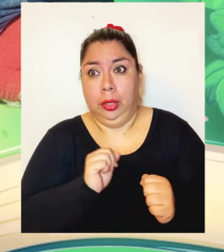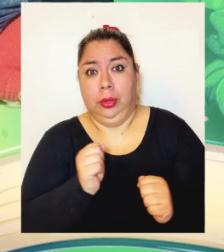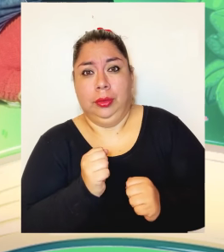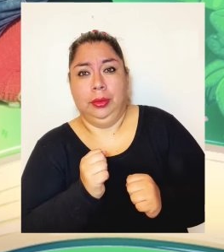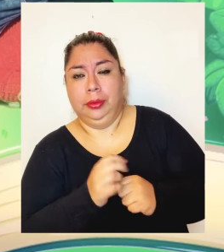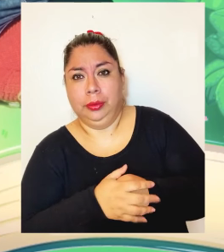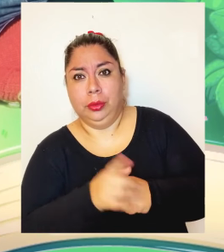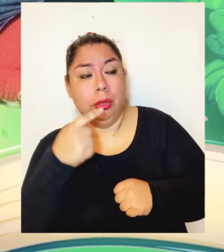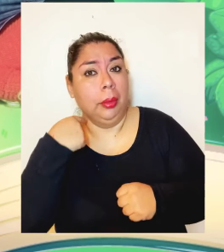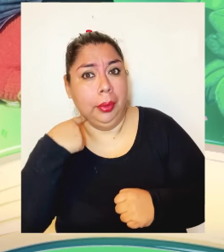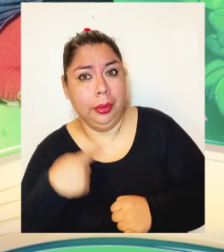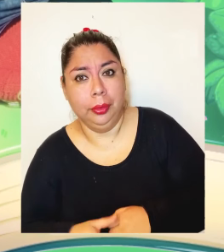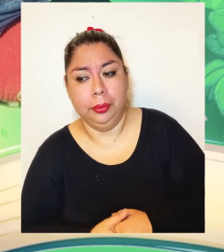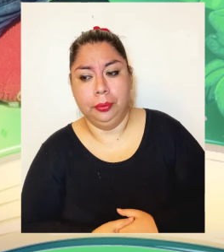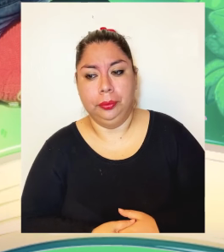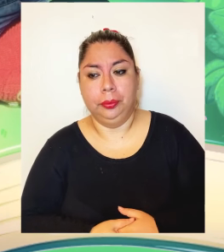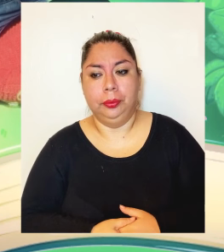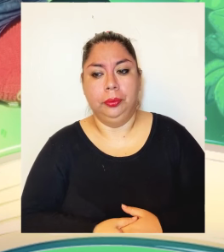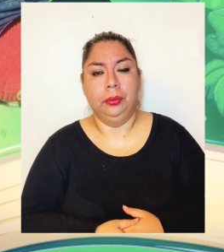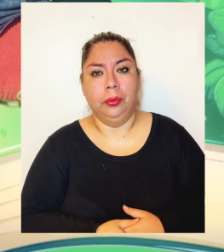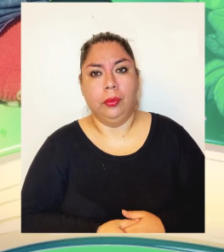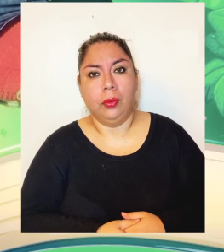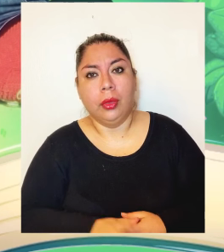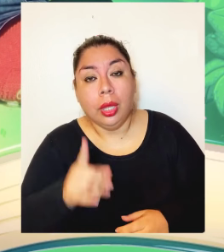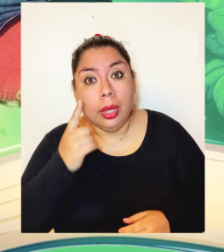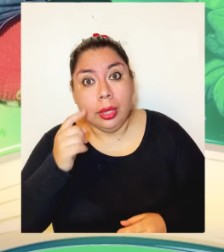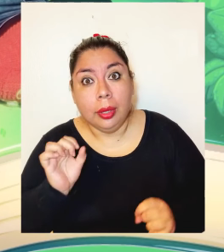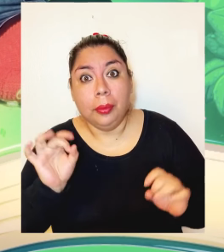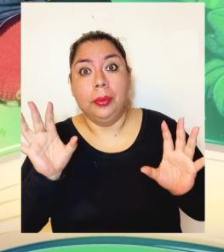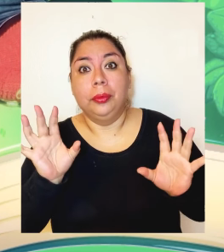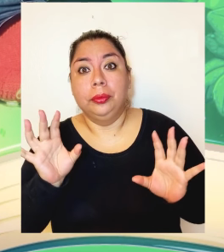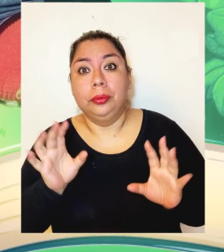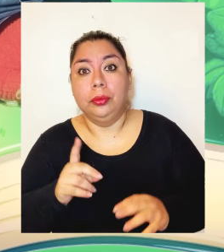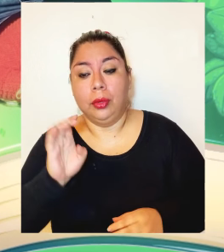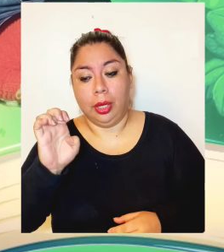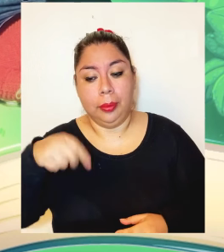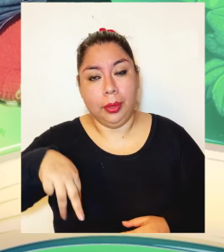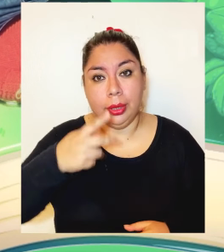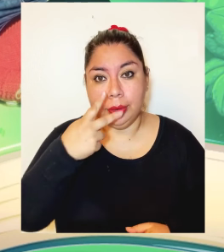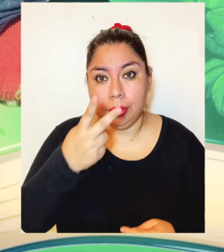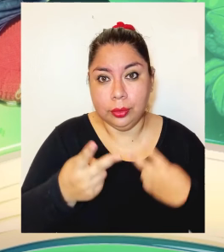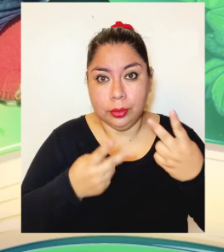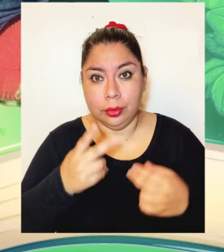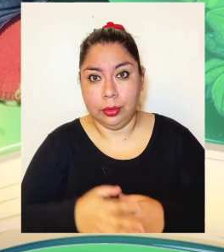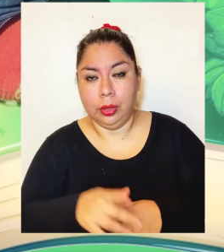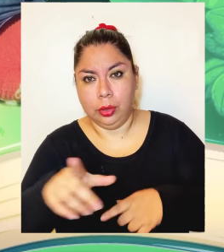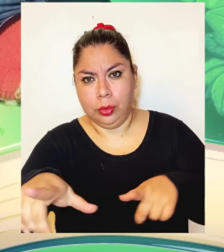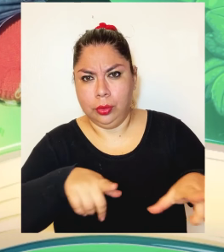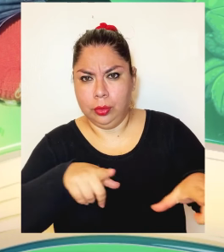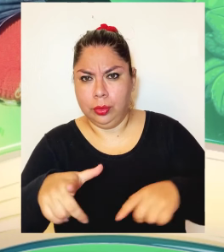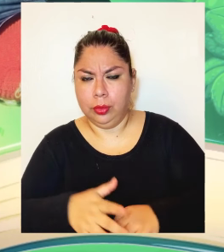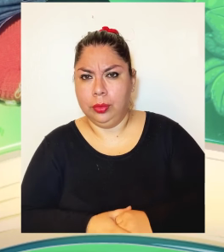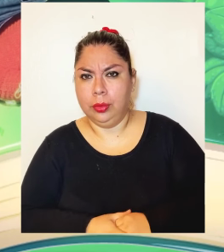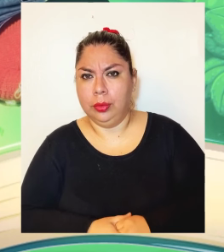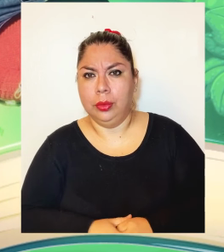perdió. De pronto, Emilia se encontraba en un lugar que no